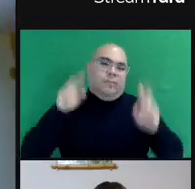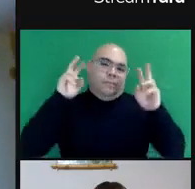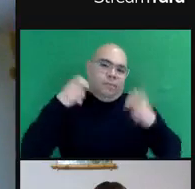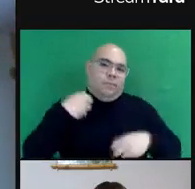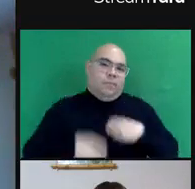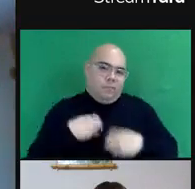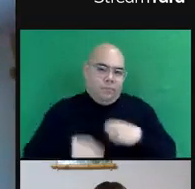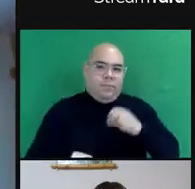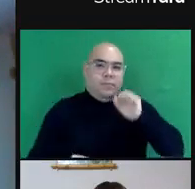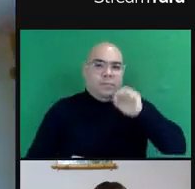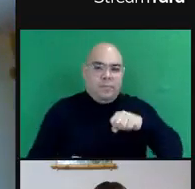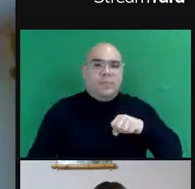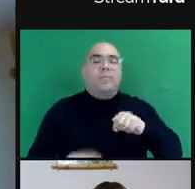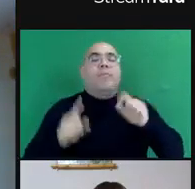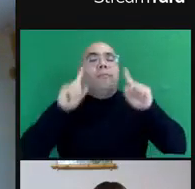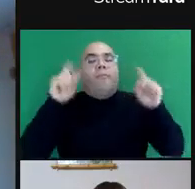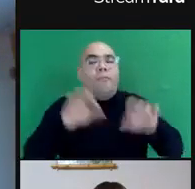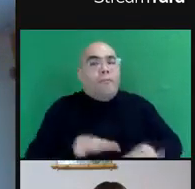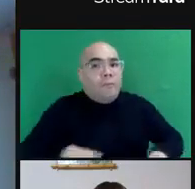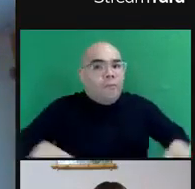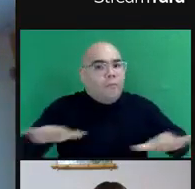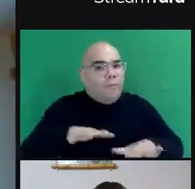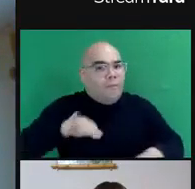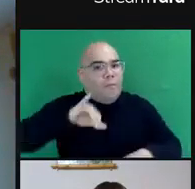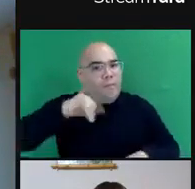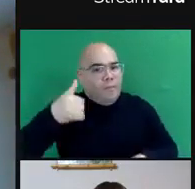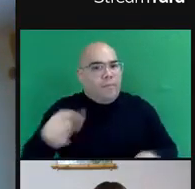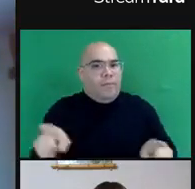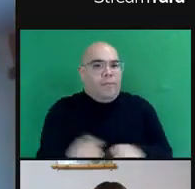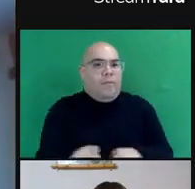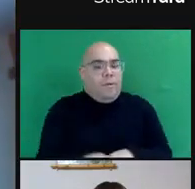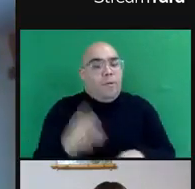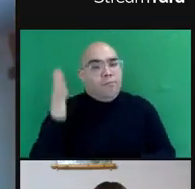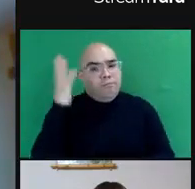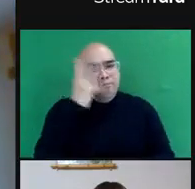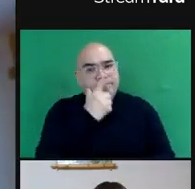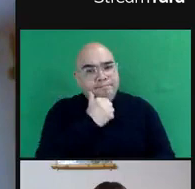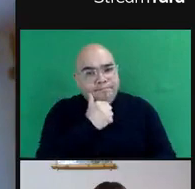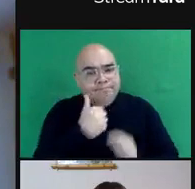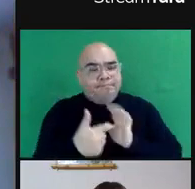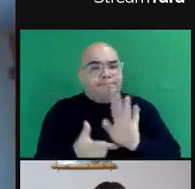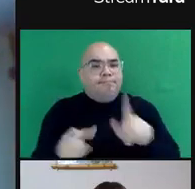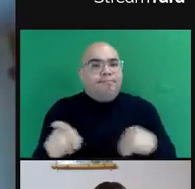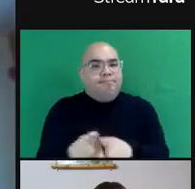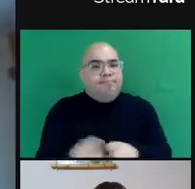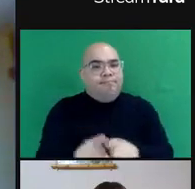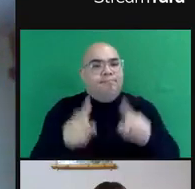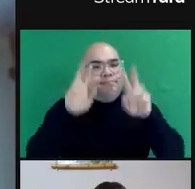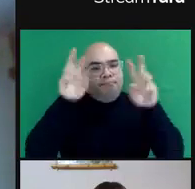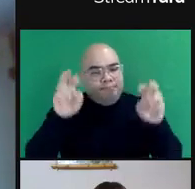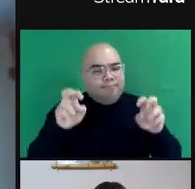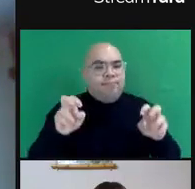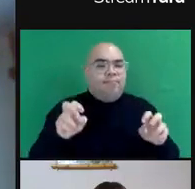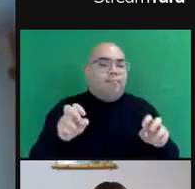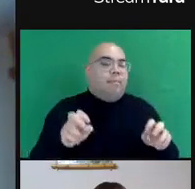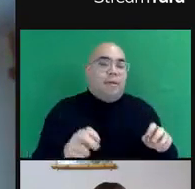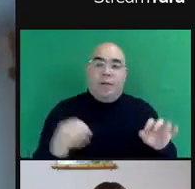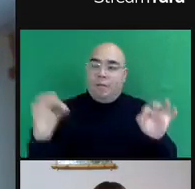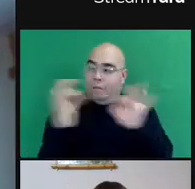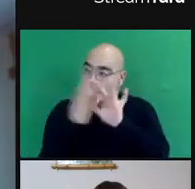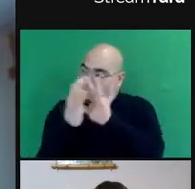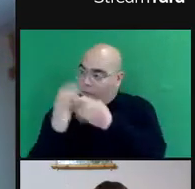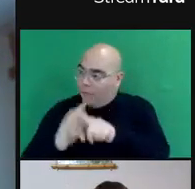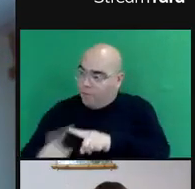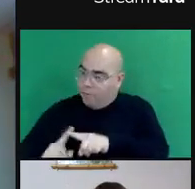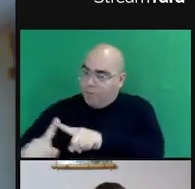pero este tipo de espacios me parecen muy bonitos y lo que y los diferentes enfoques y